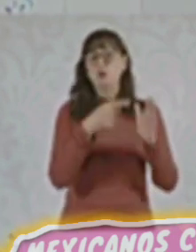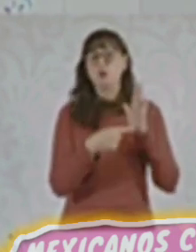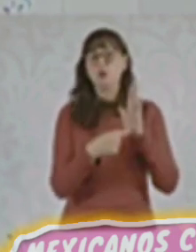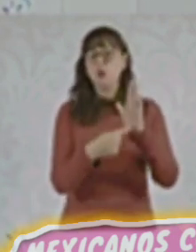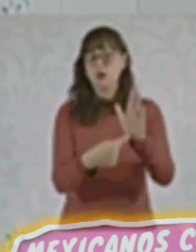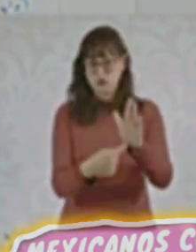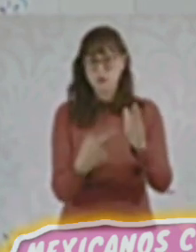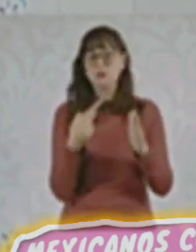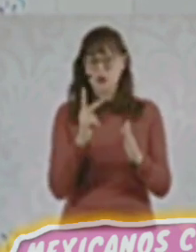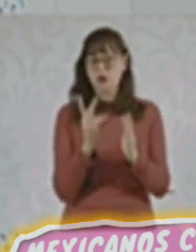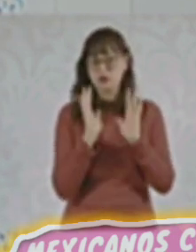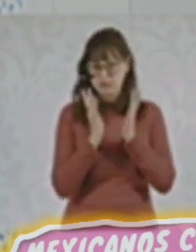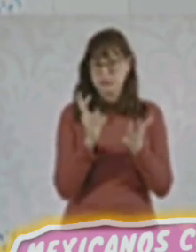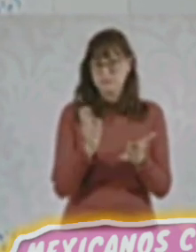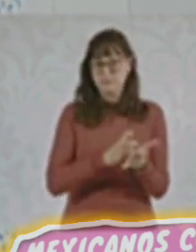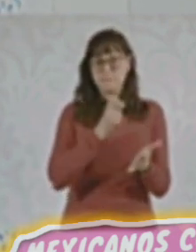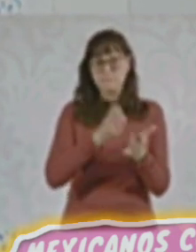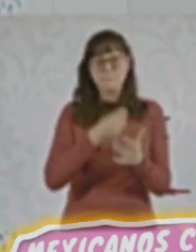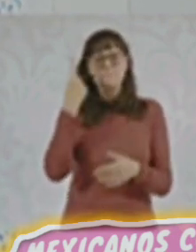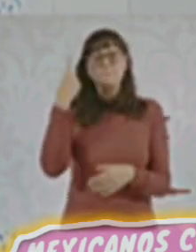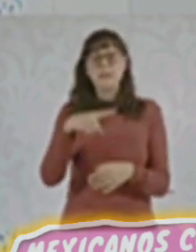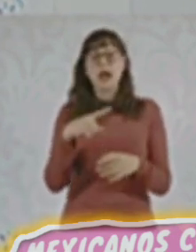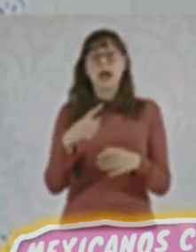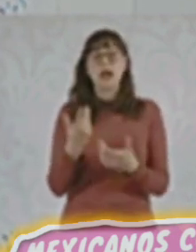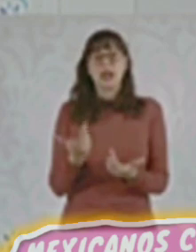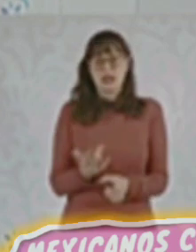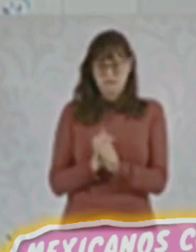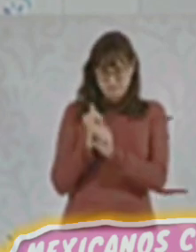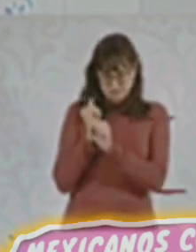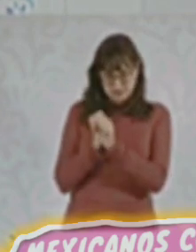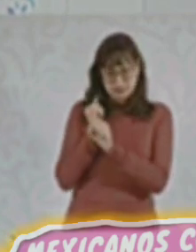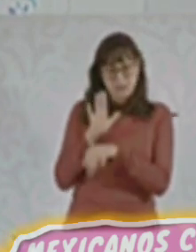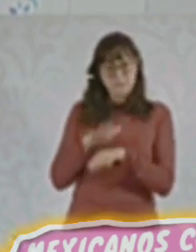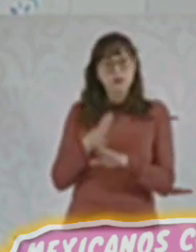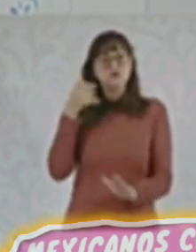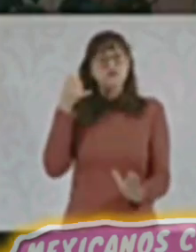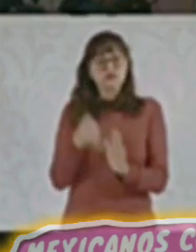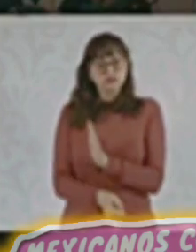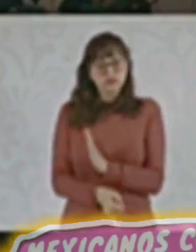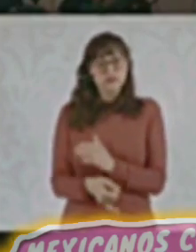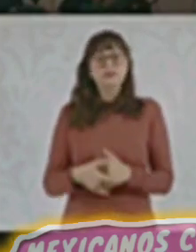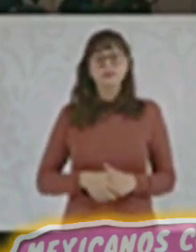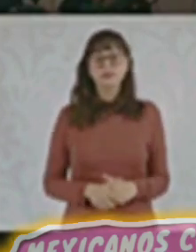el fortalecimiento del Sistema Nacional de Inteligencia e Investigación.